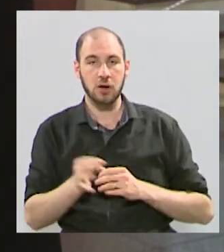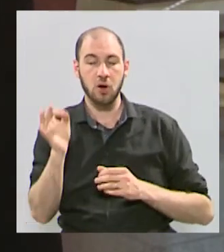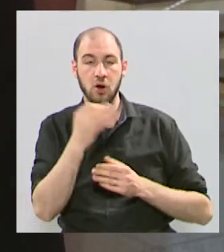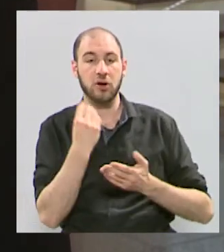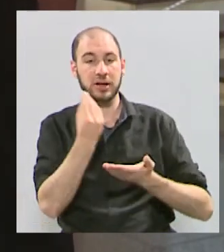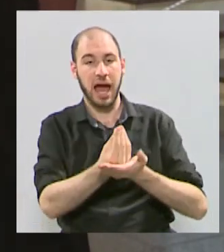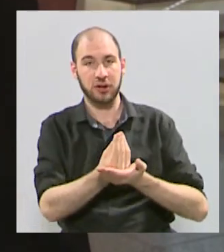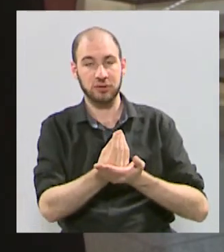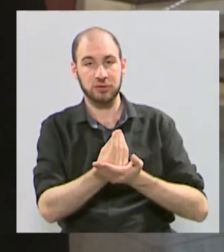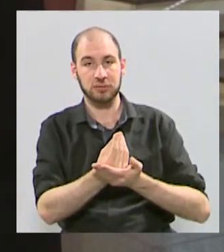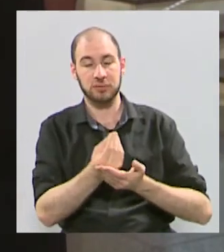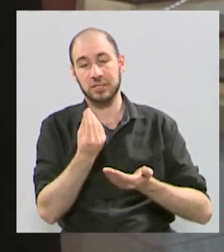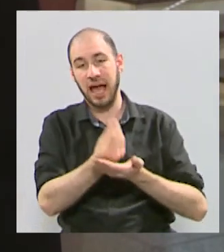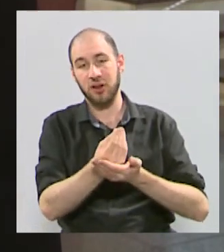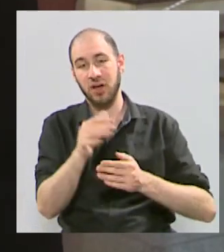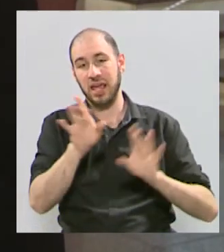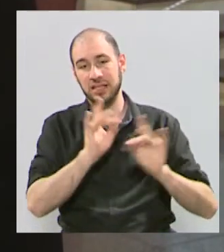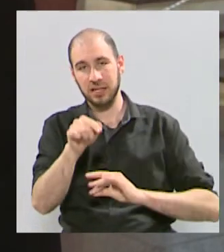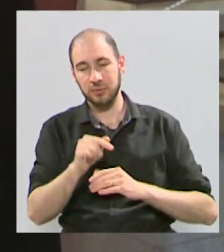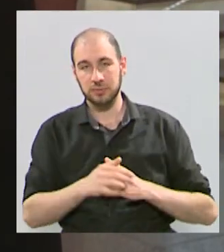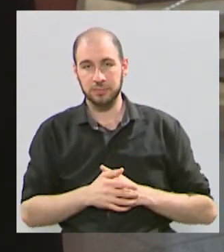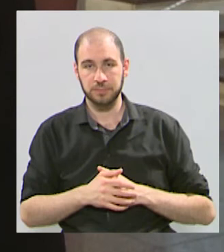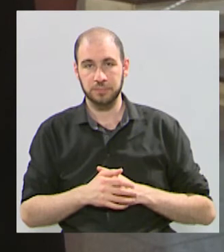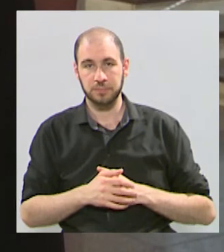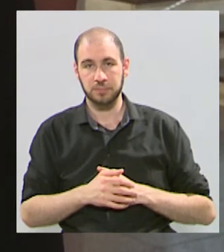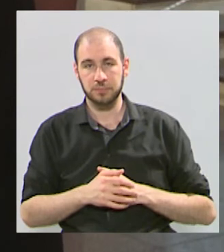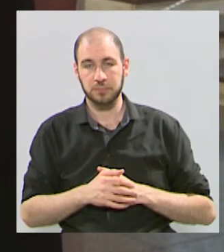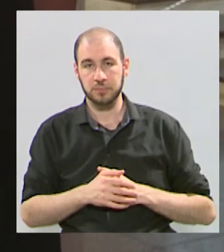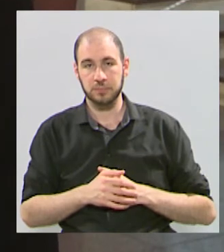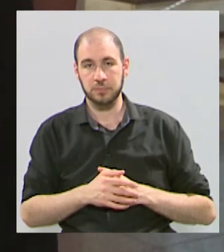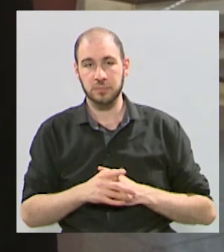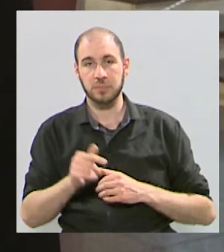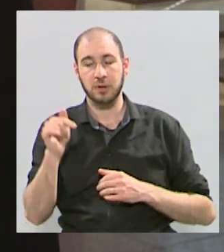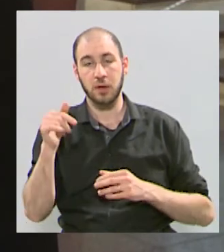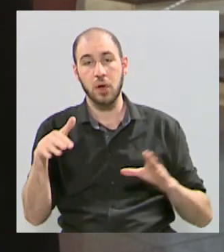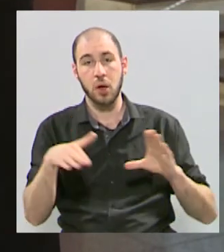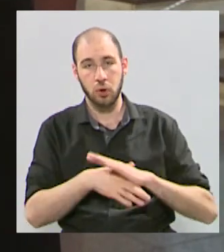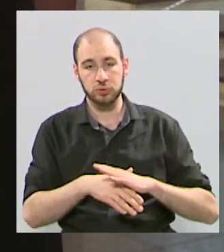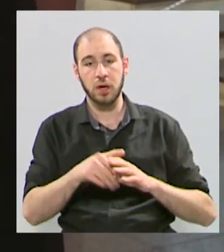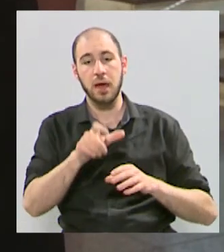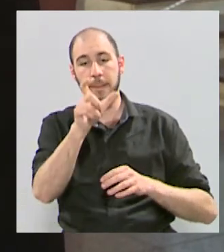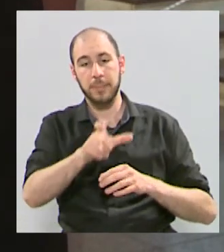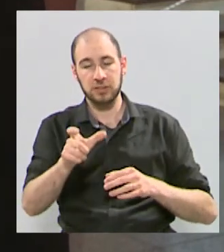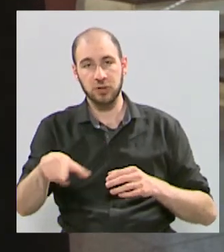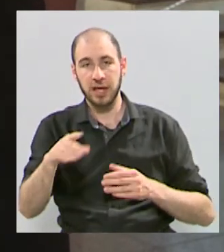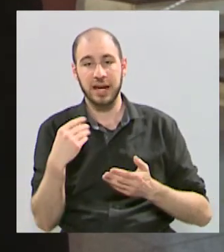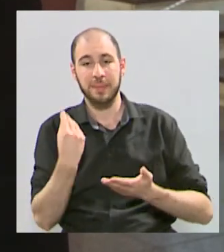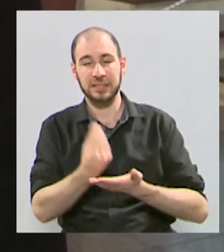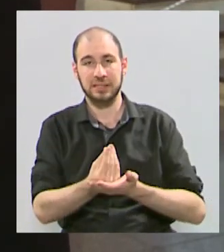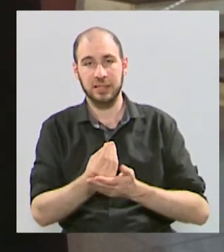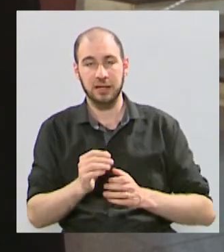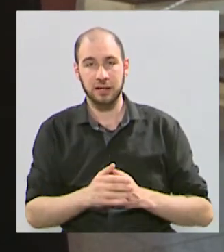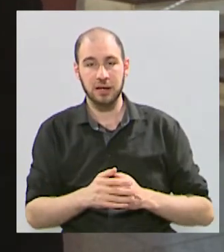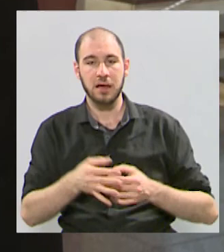cargos, básicamente cargos electivos, sean precisamente las personas que representen